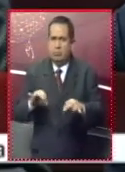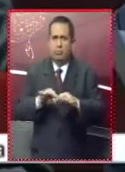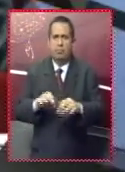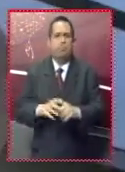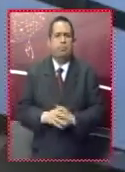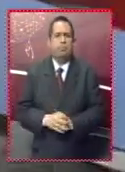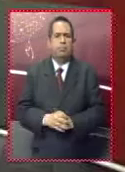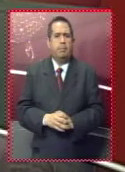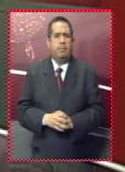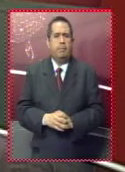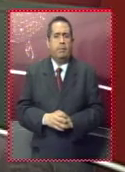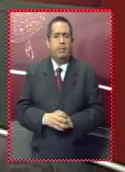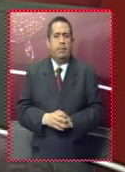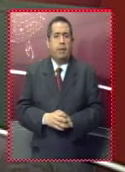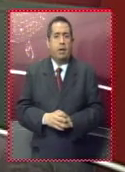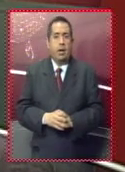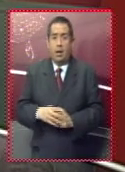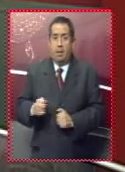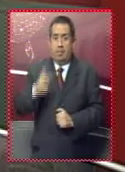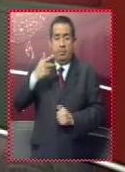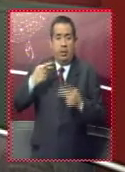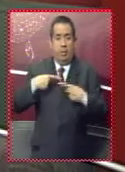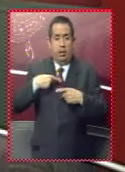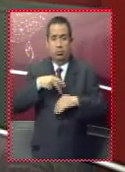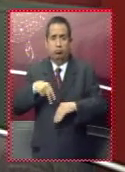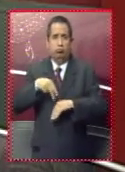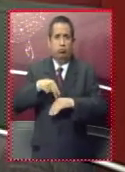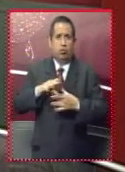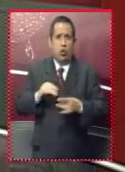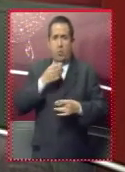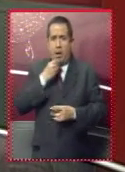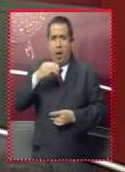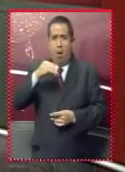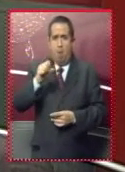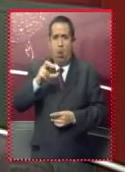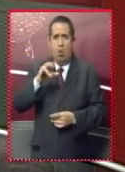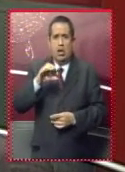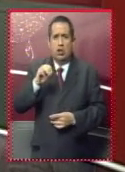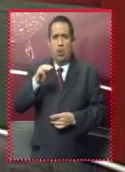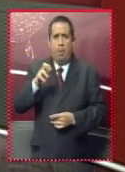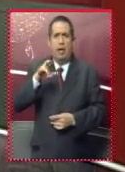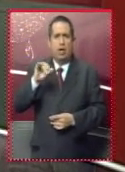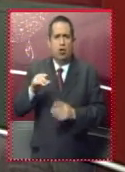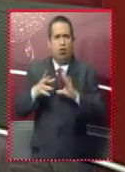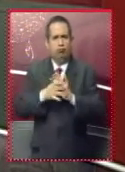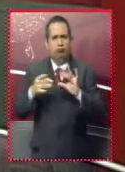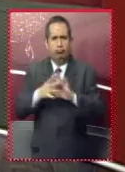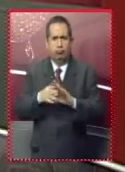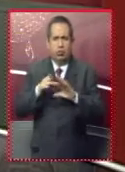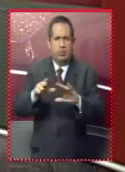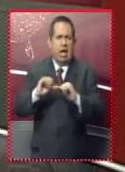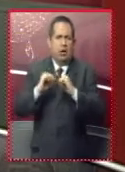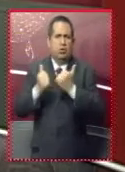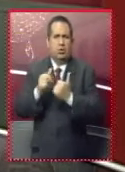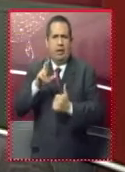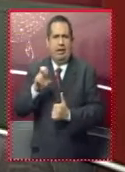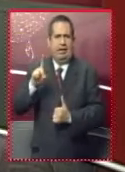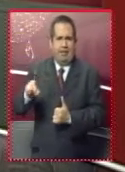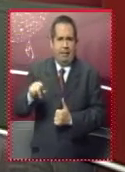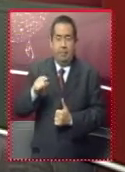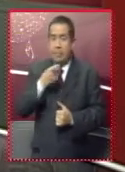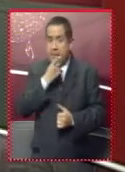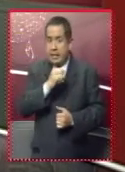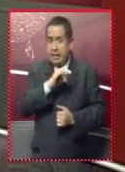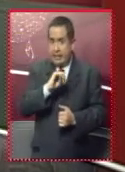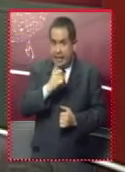2016. El primer participante fue Mauricio Merino, de la Red por la Rendición de Cuentas, y explicó que de acuerdo con INEGI y